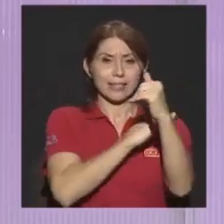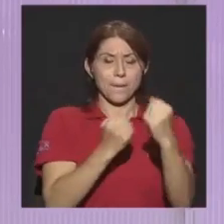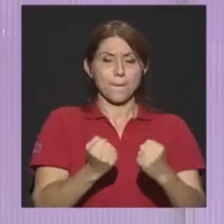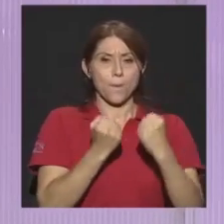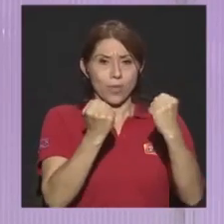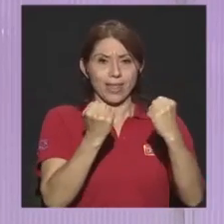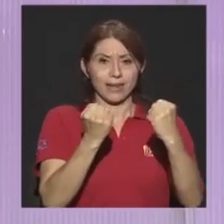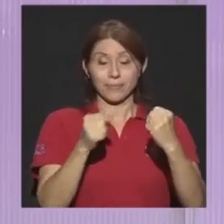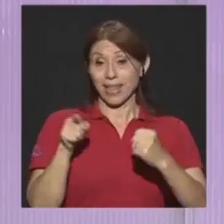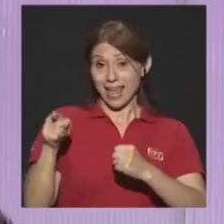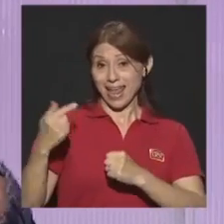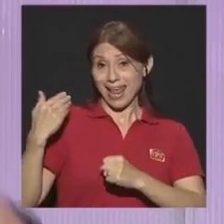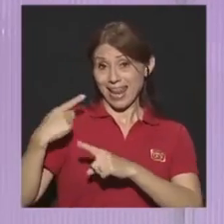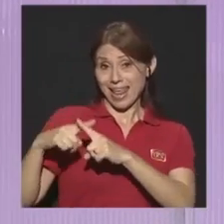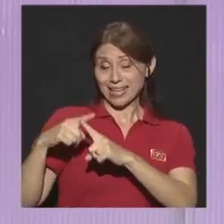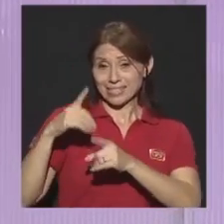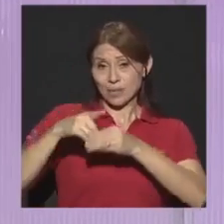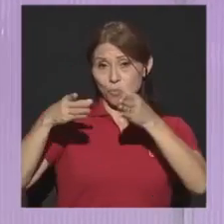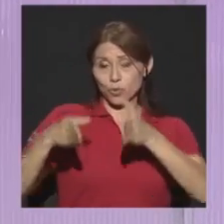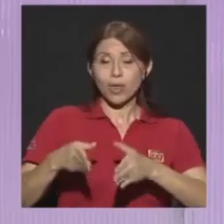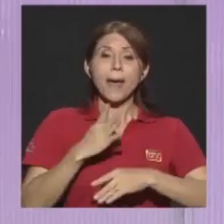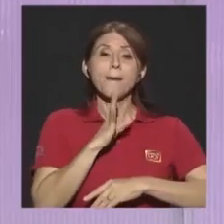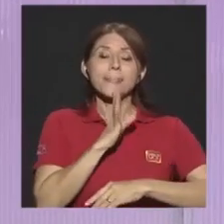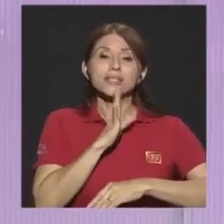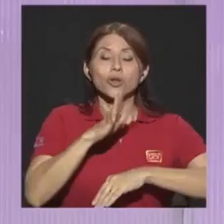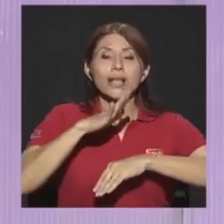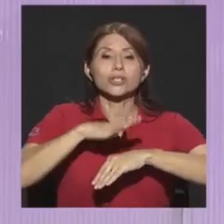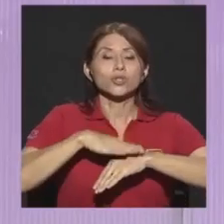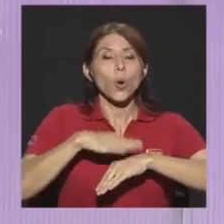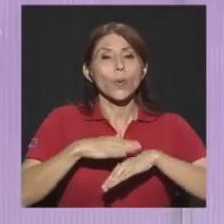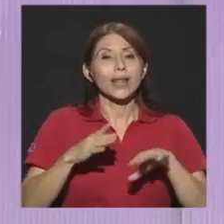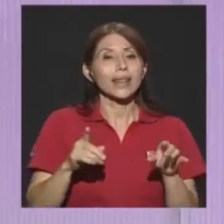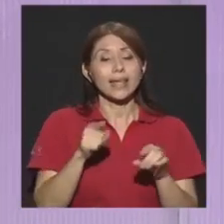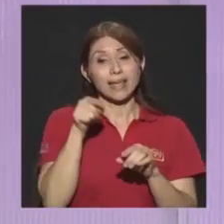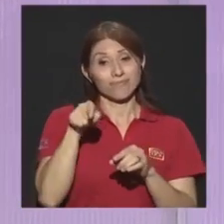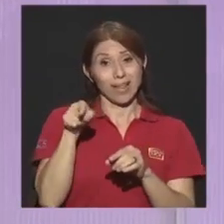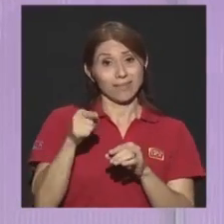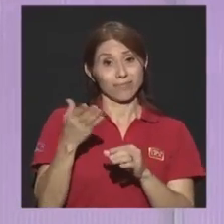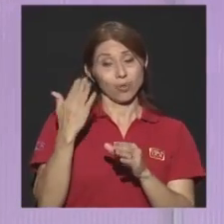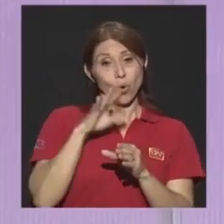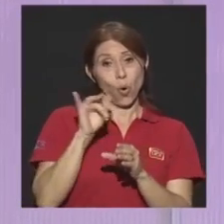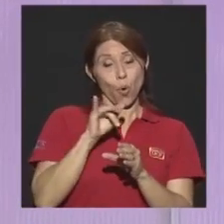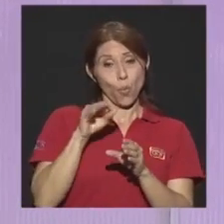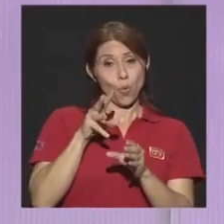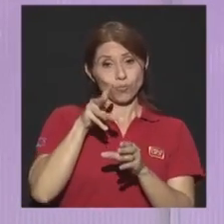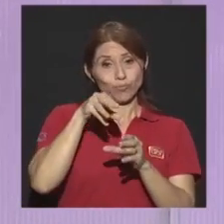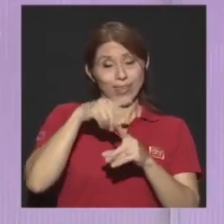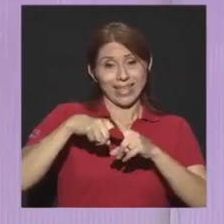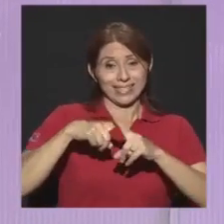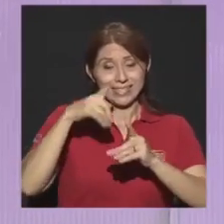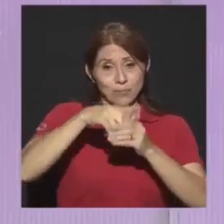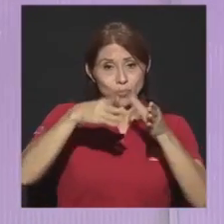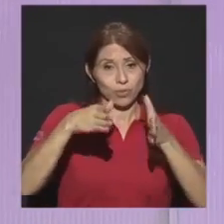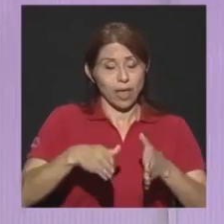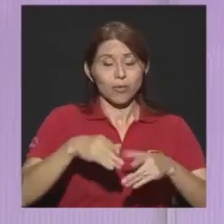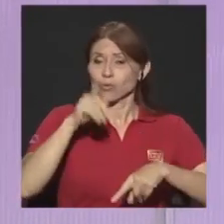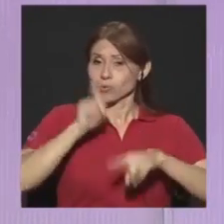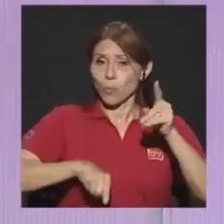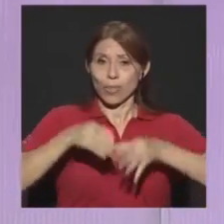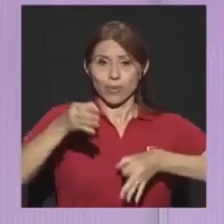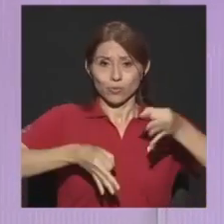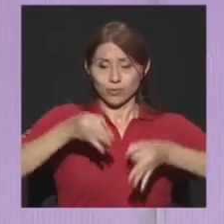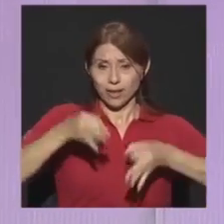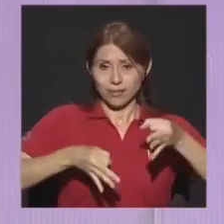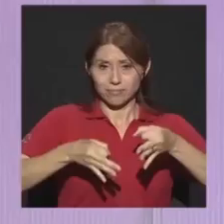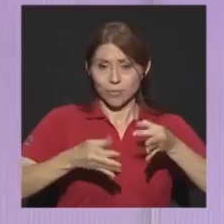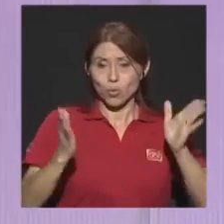inmunidad parlamentaria, menciona una serie de privilegios que ahondan la situación de riesgo en que se encuentran las mujeres en